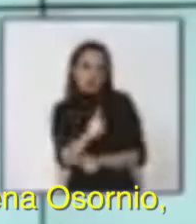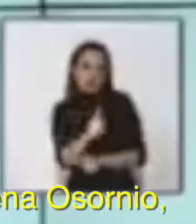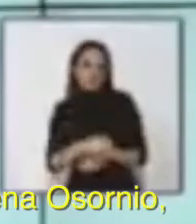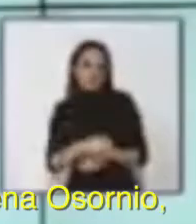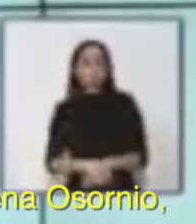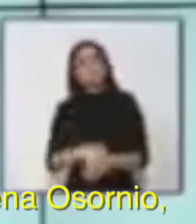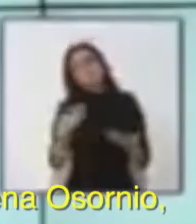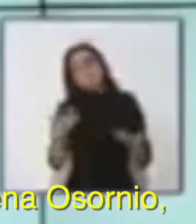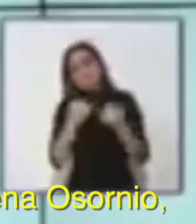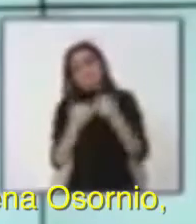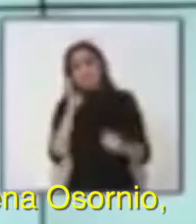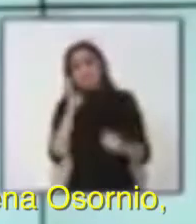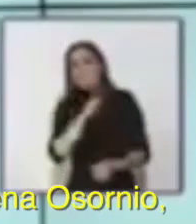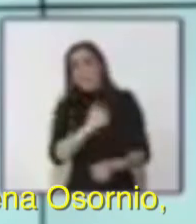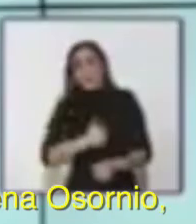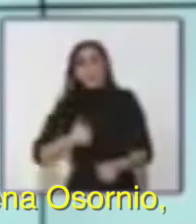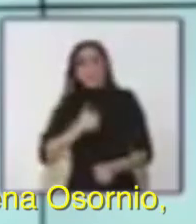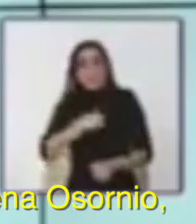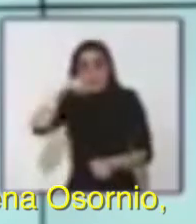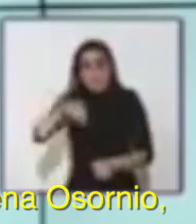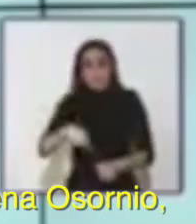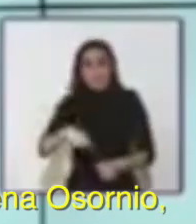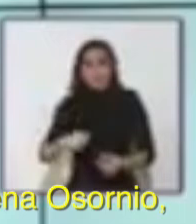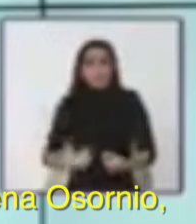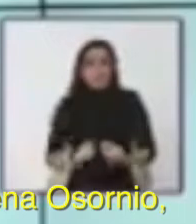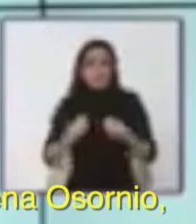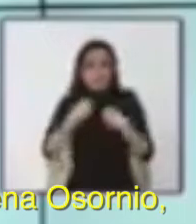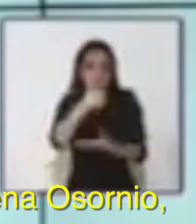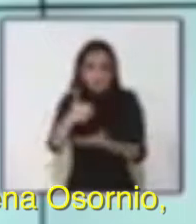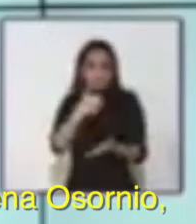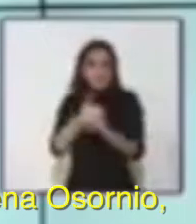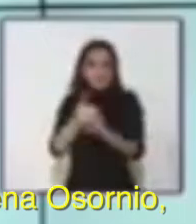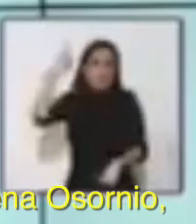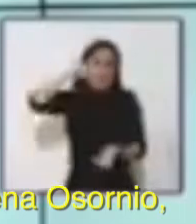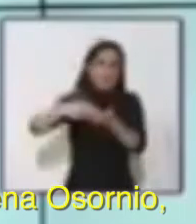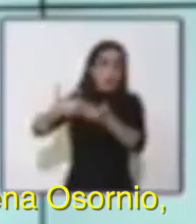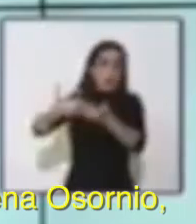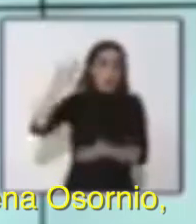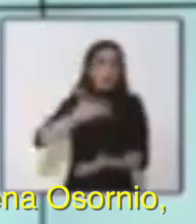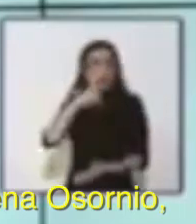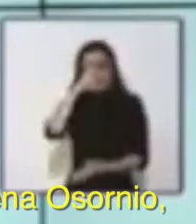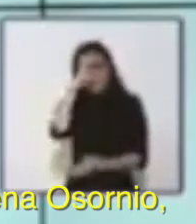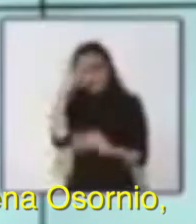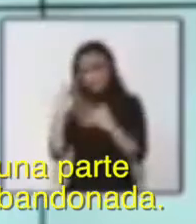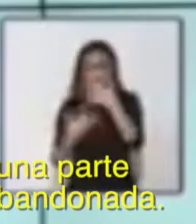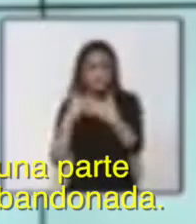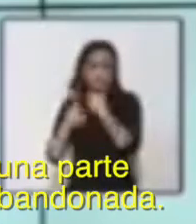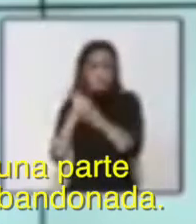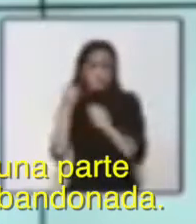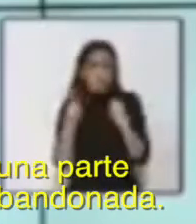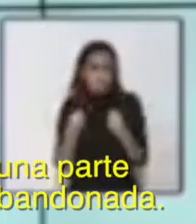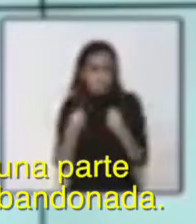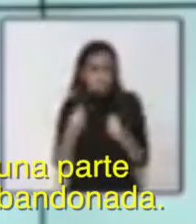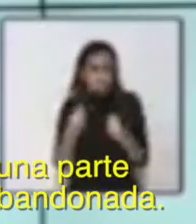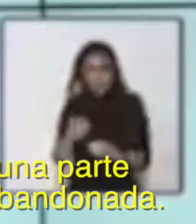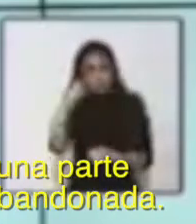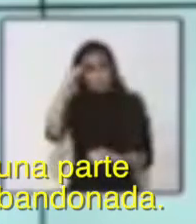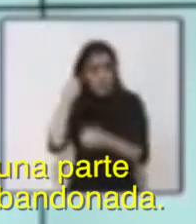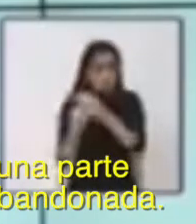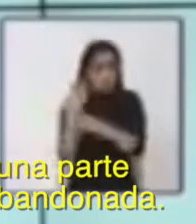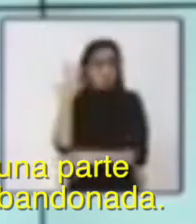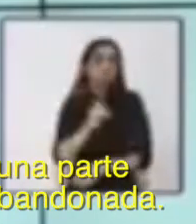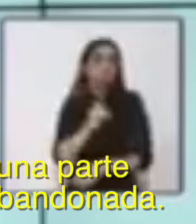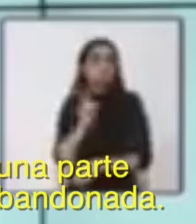un recorrido por el mercado de la Merced, la candidata independiente al gobierno de la Ciudad de México, Lorena Osornio, escuchó las necesidades